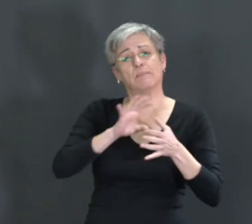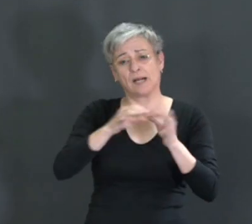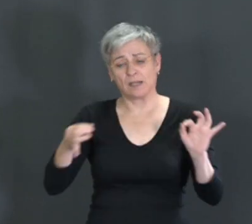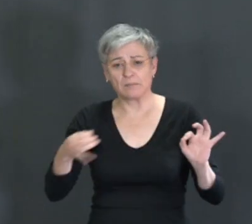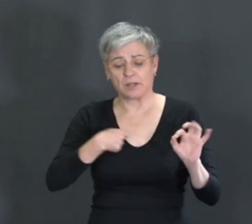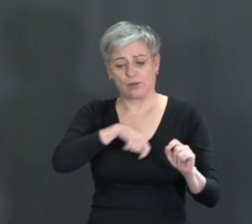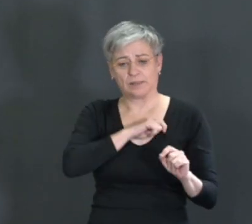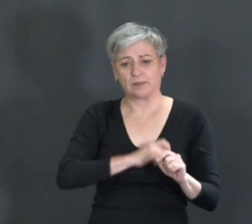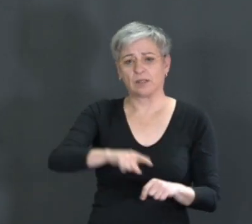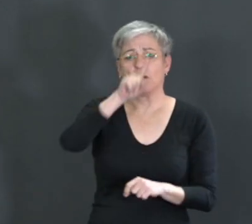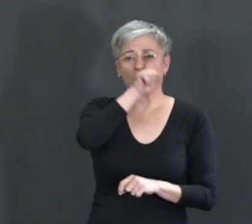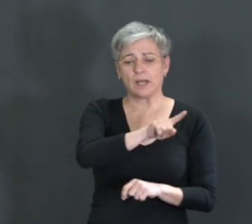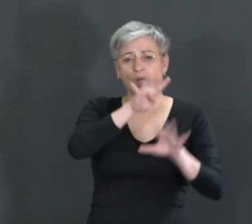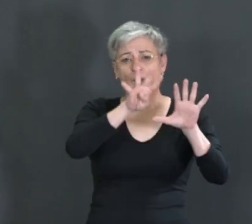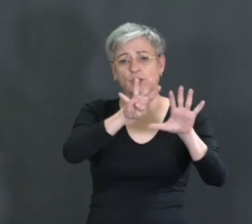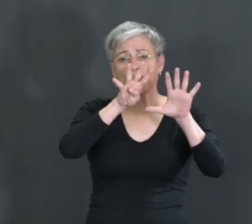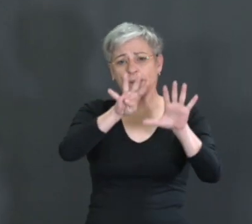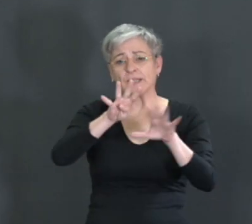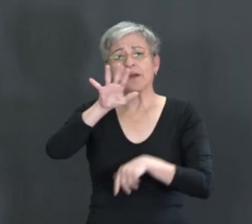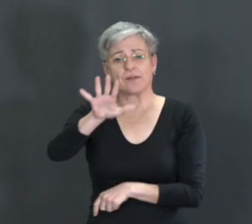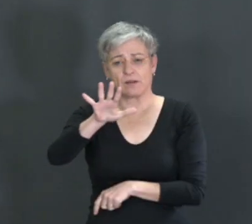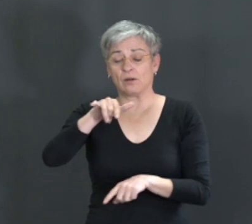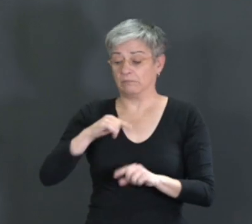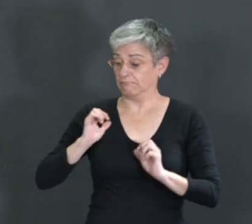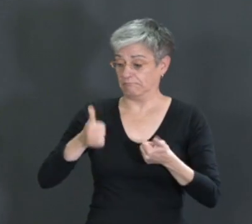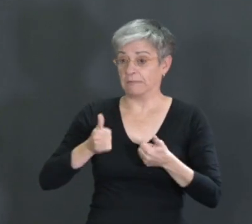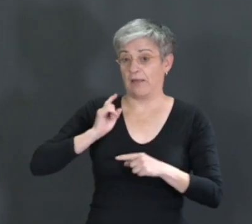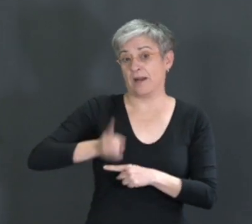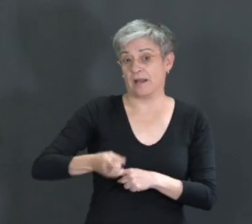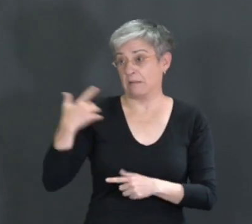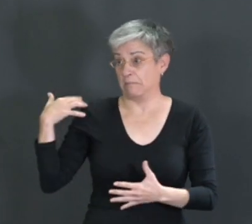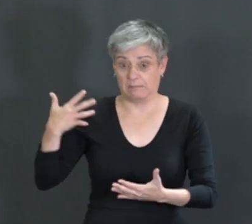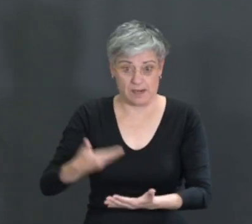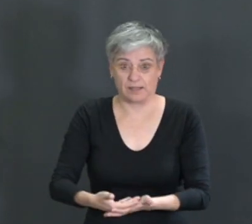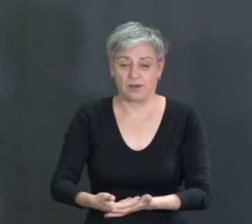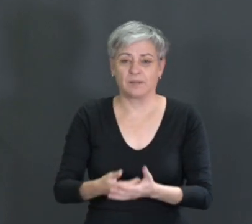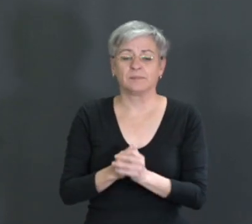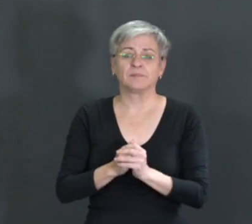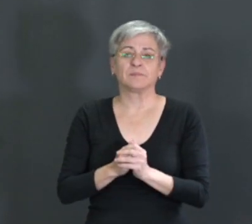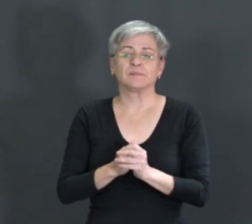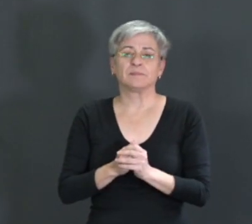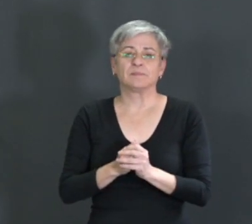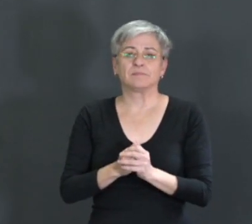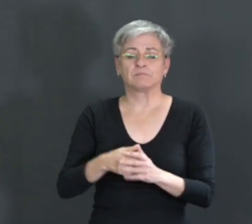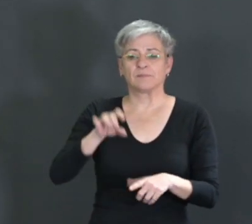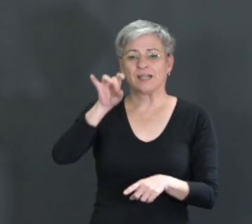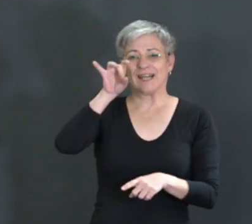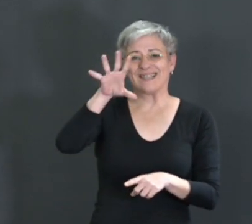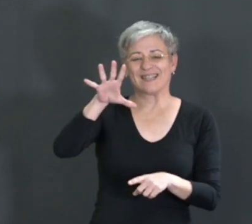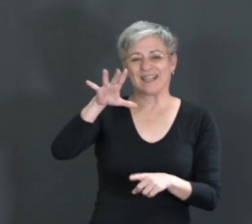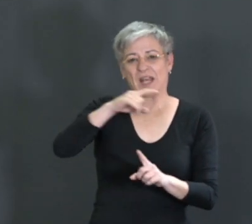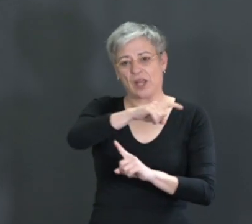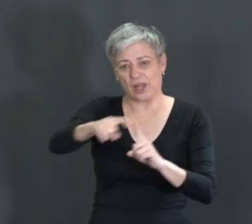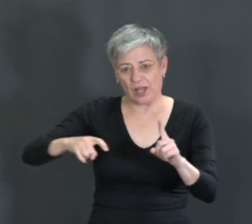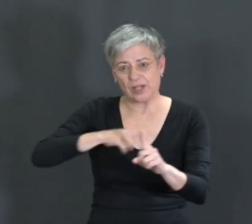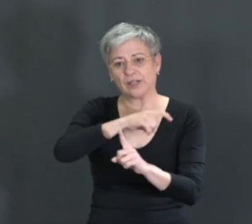año 1995 y es la entidad que diriges desde entonces. Ha estado presente en 15 ediciones de